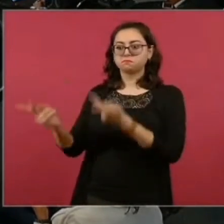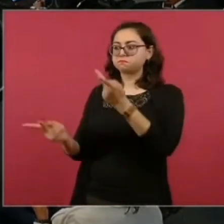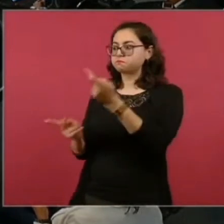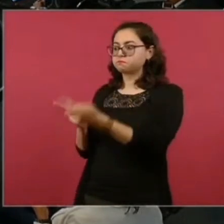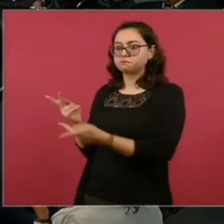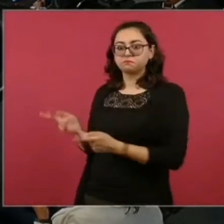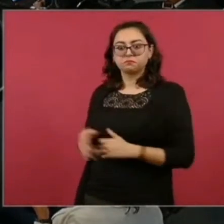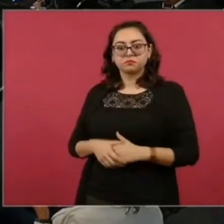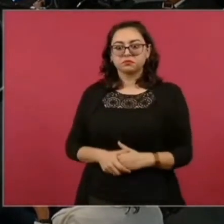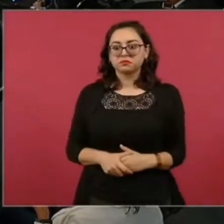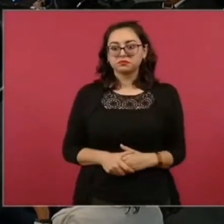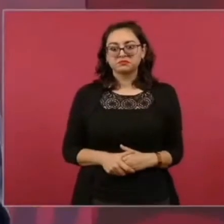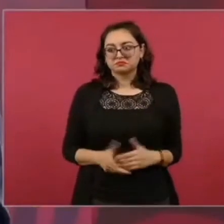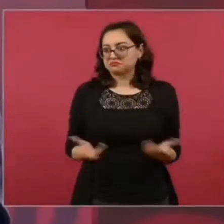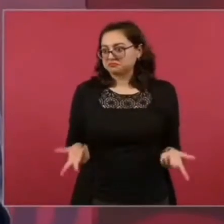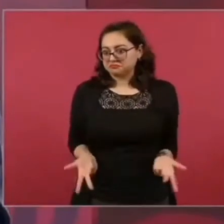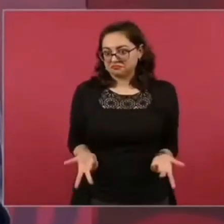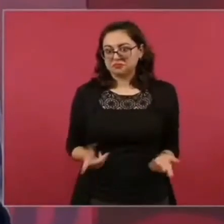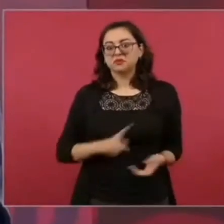23